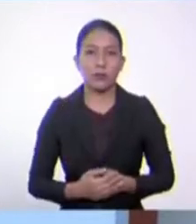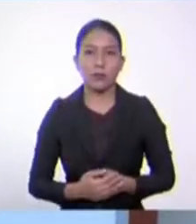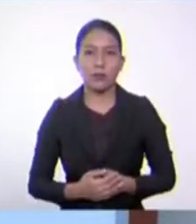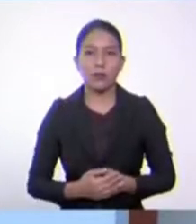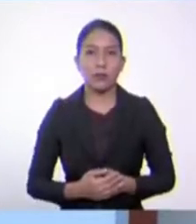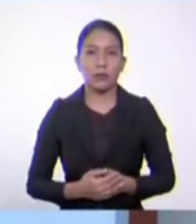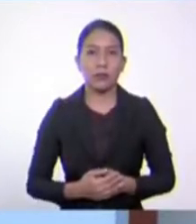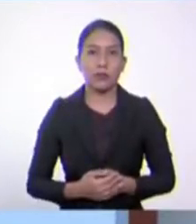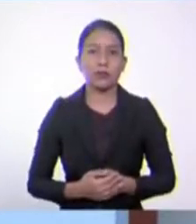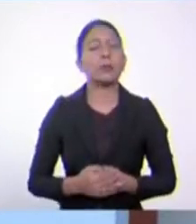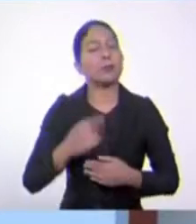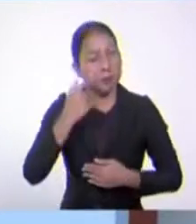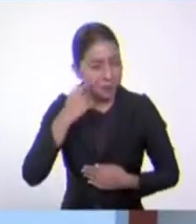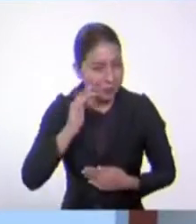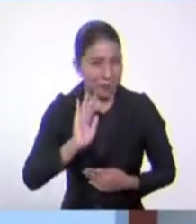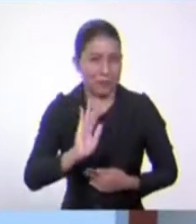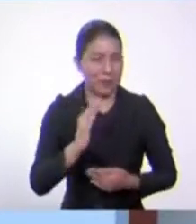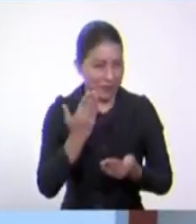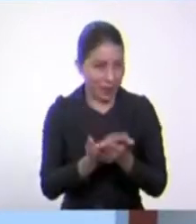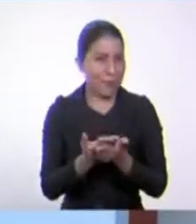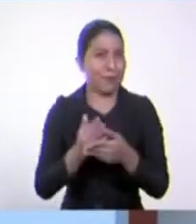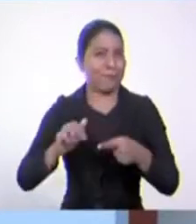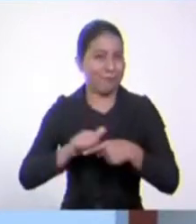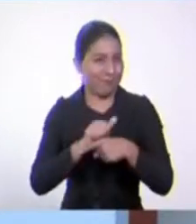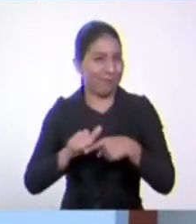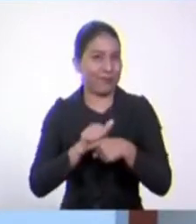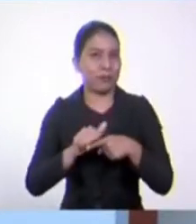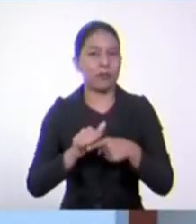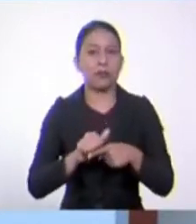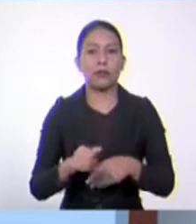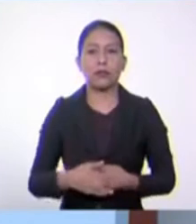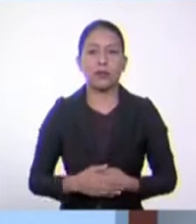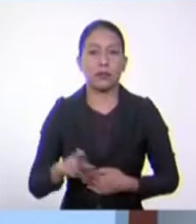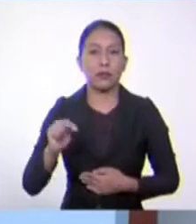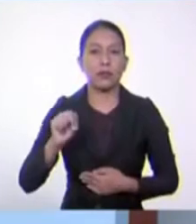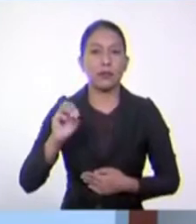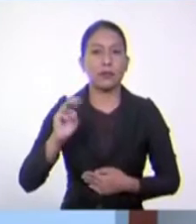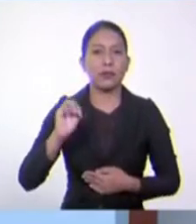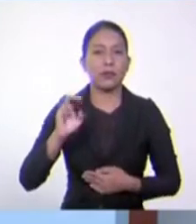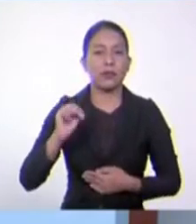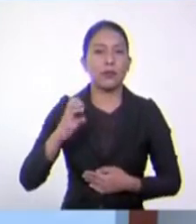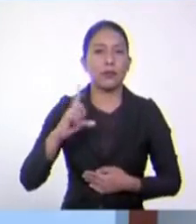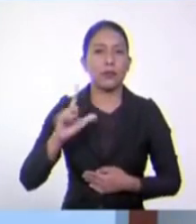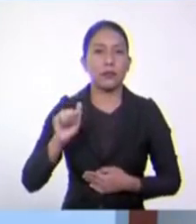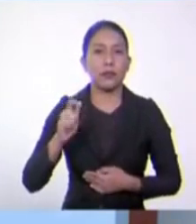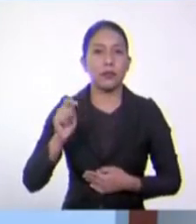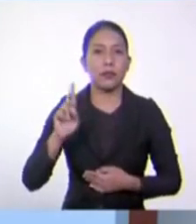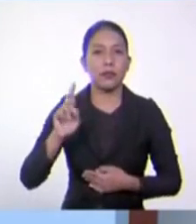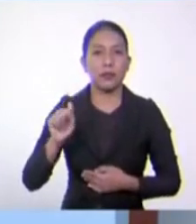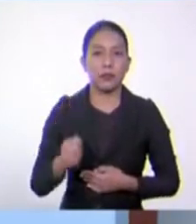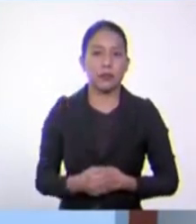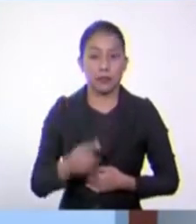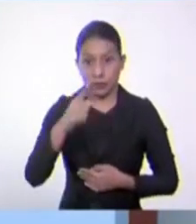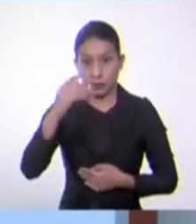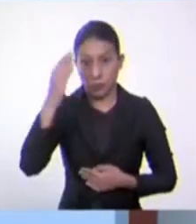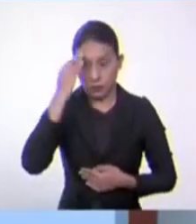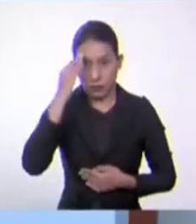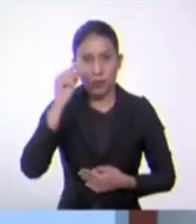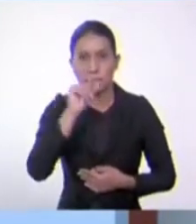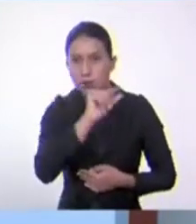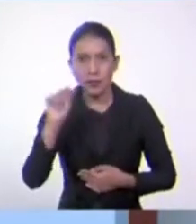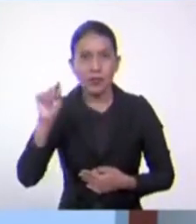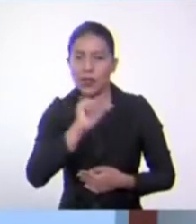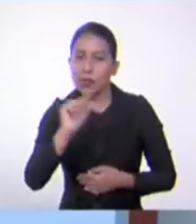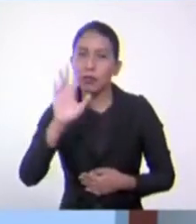Ahora hagamos un pequeño ejercicio sobre la nomenclatura binomial. Sabemos ya que los nombres científicos